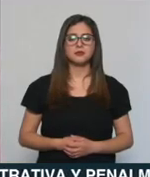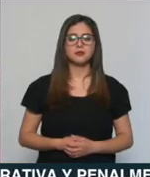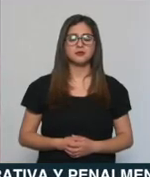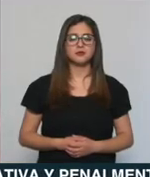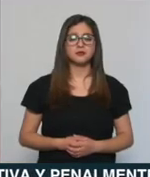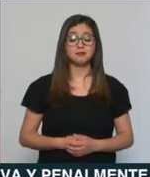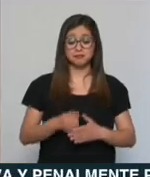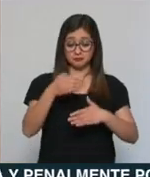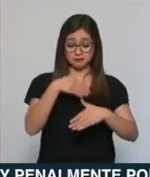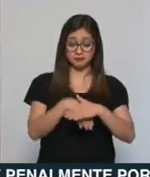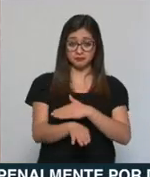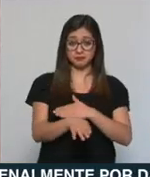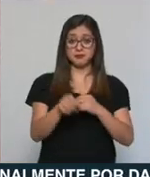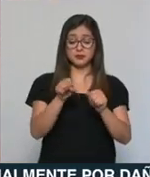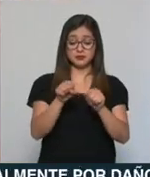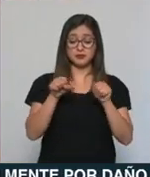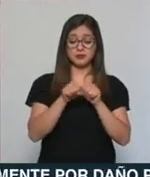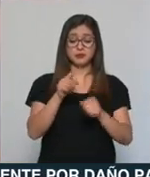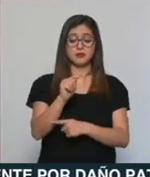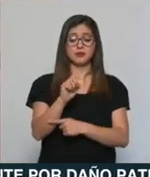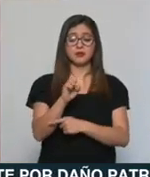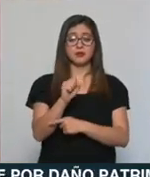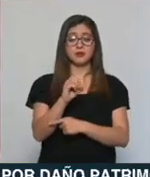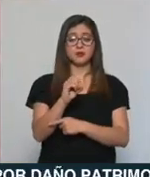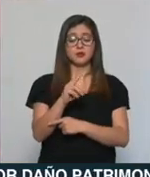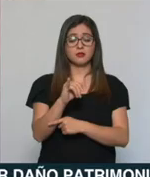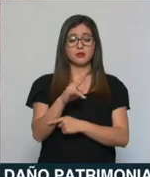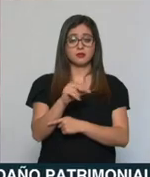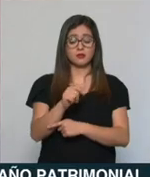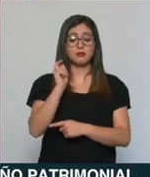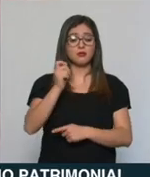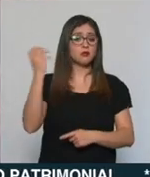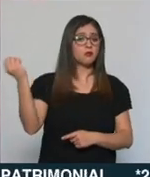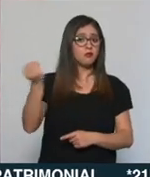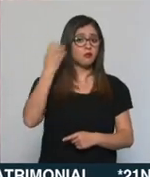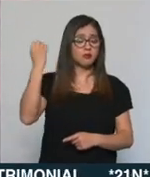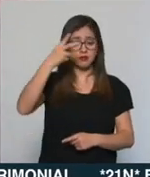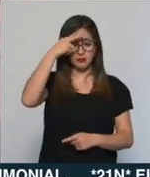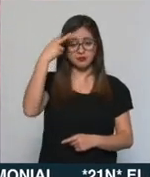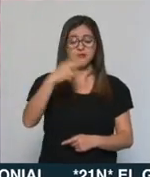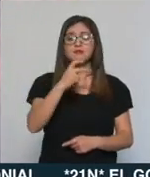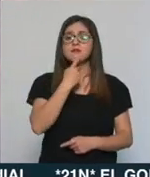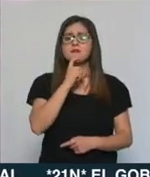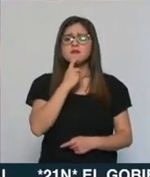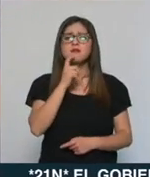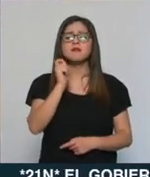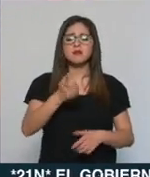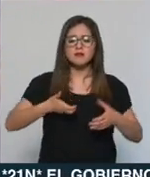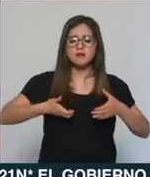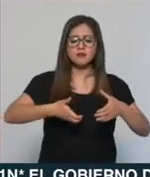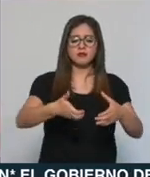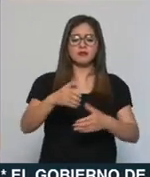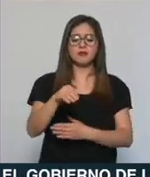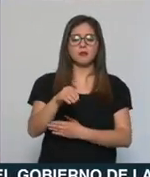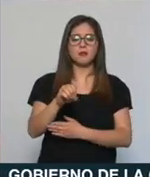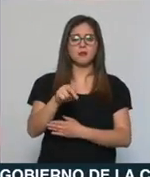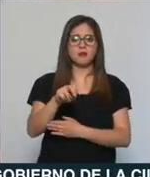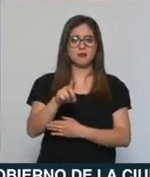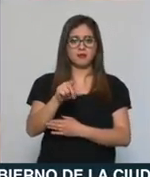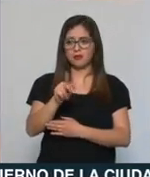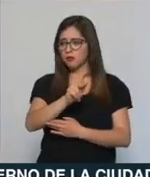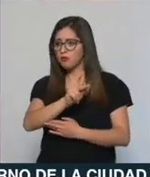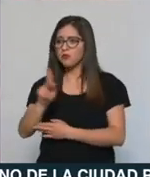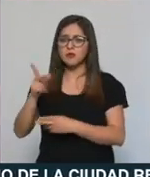La entrada al Salón Tesorería, en donde se realiza la conferencia del presidente Andrés Manuel López Obrador, es por la calle Moneda. Aquí todos los medios